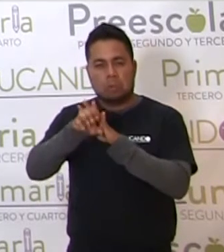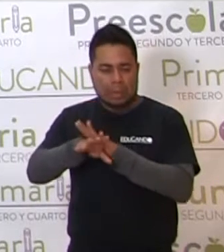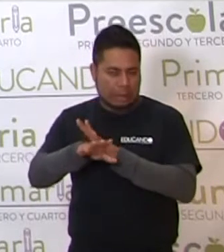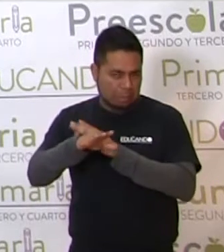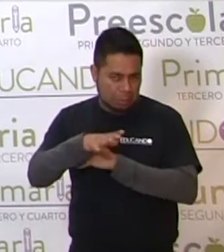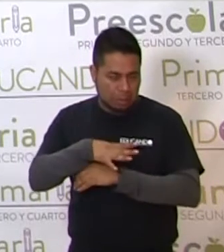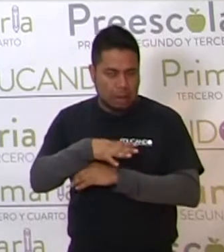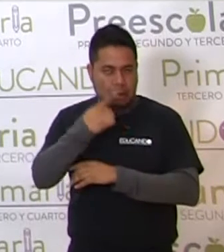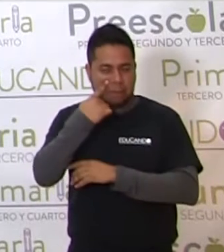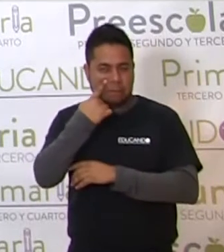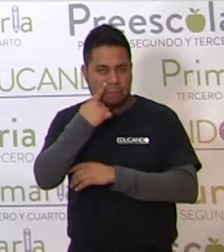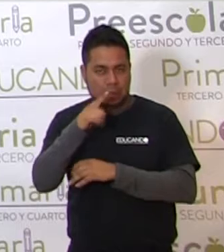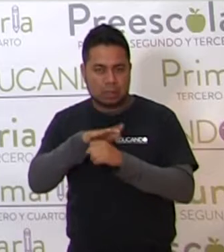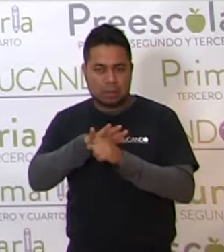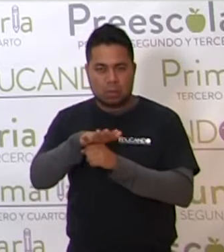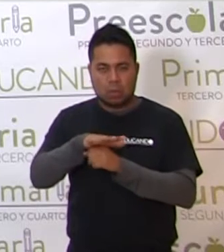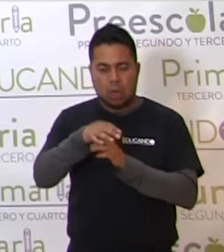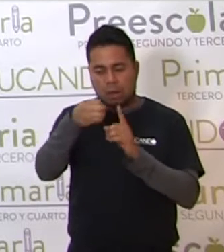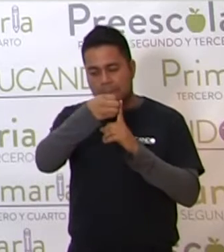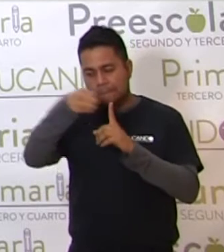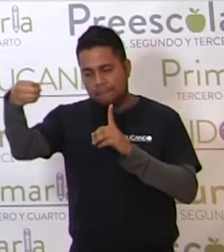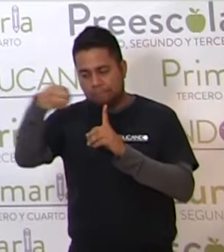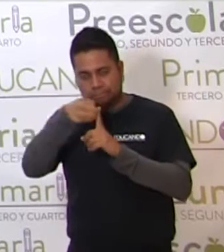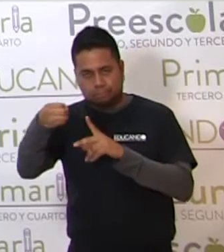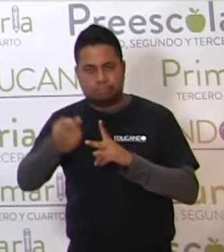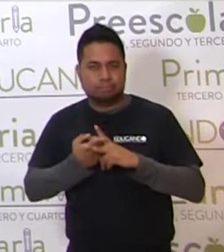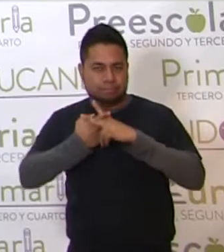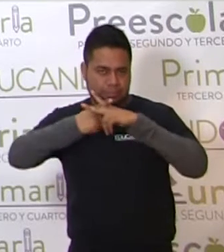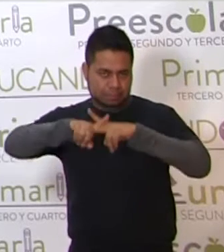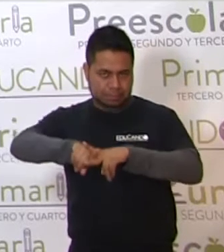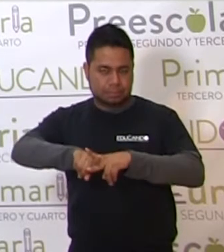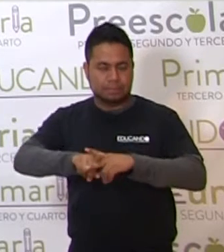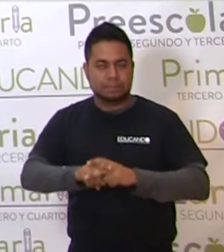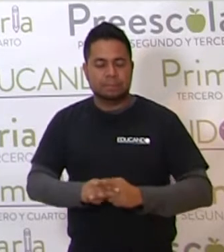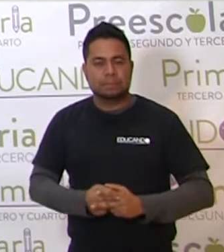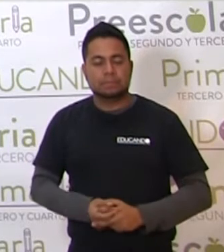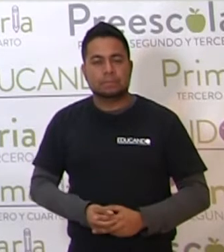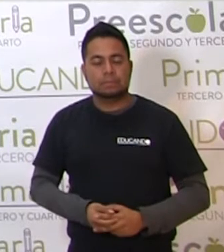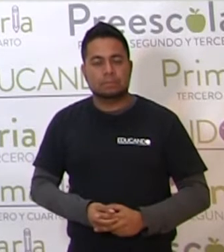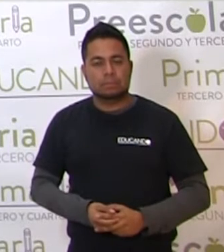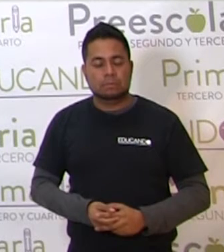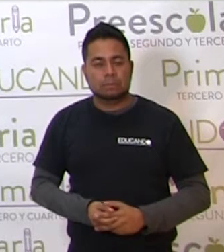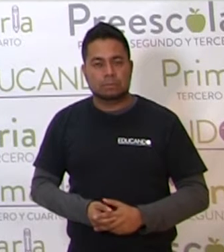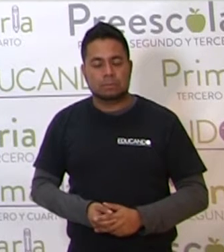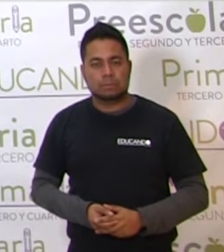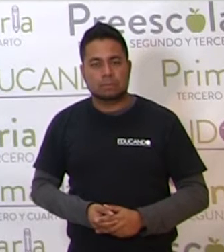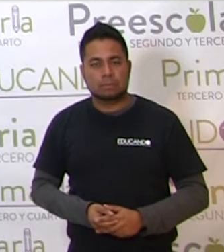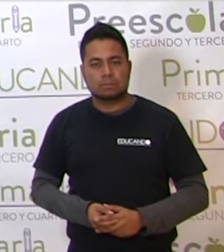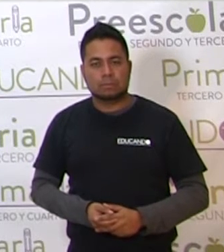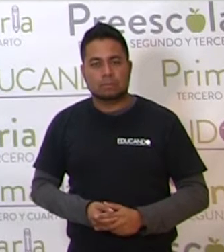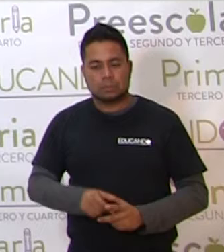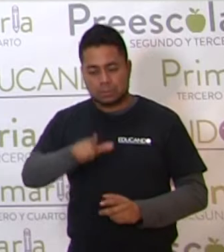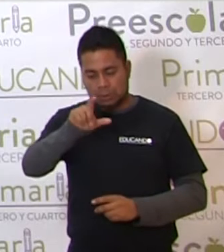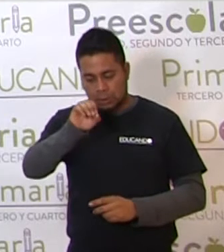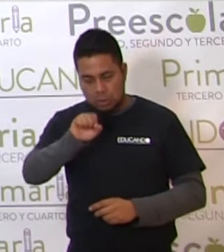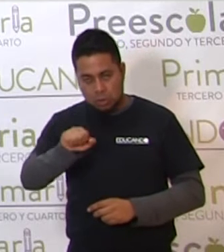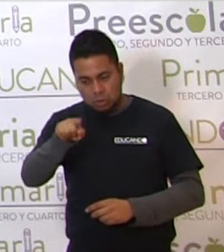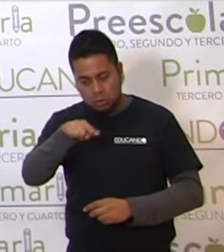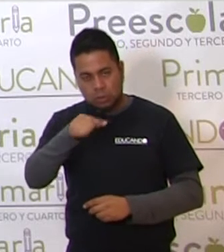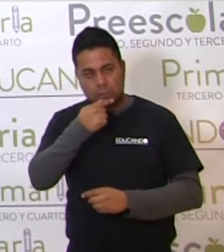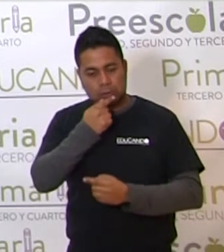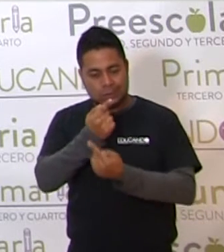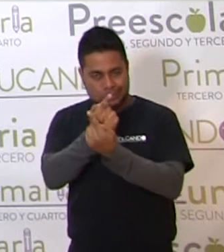ejemplo los siguientes versos vamos a iniciar los niños